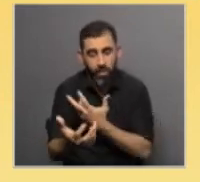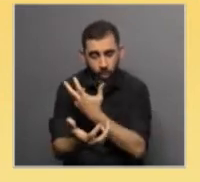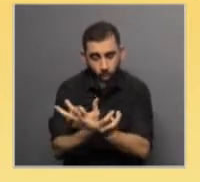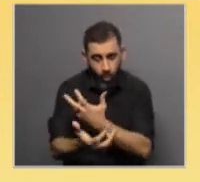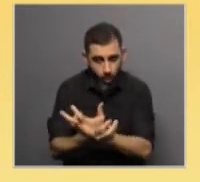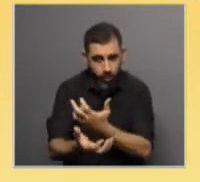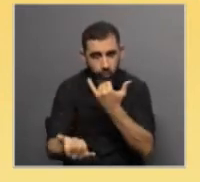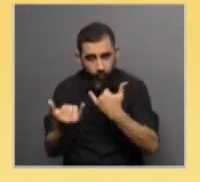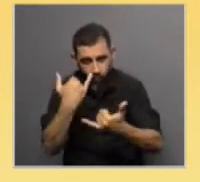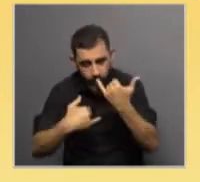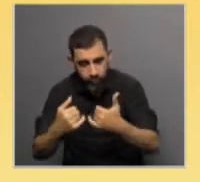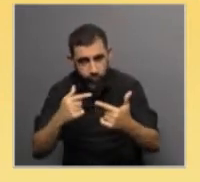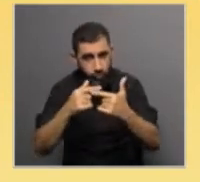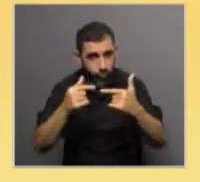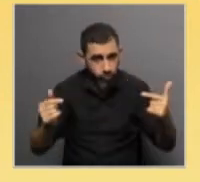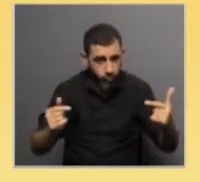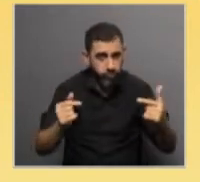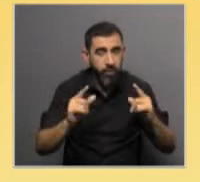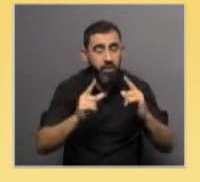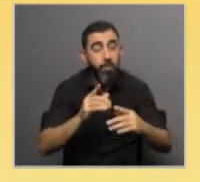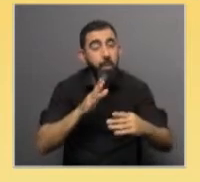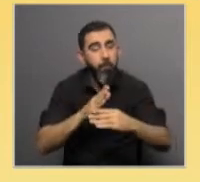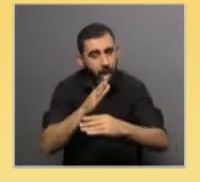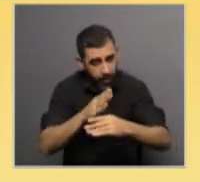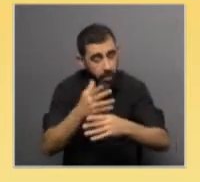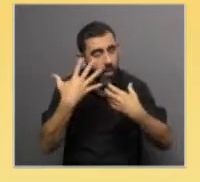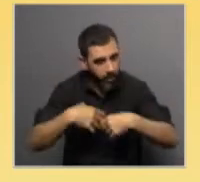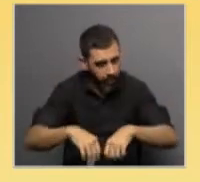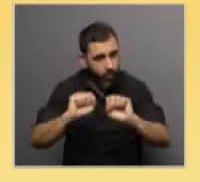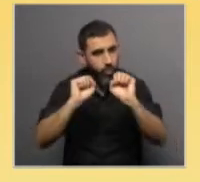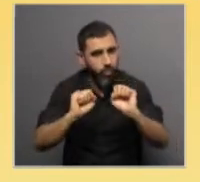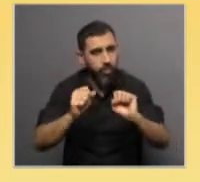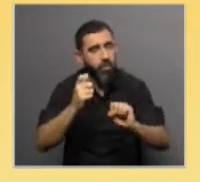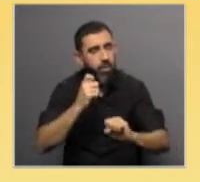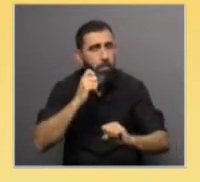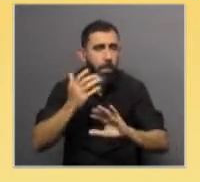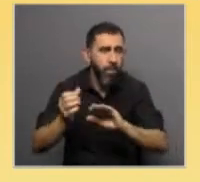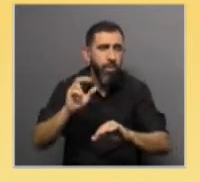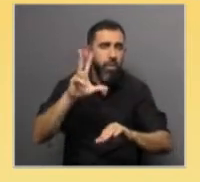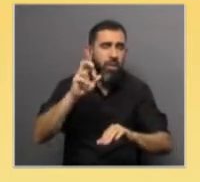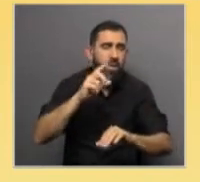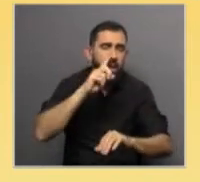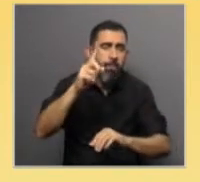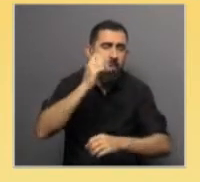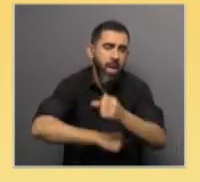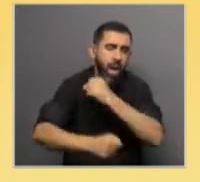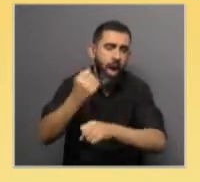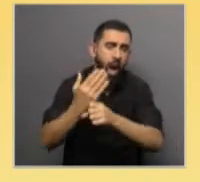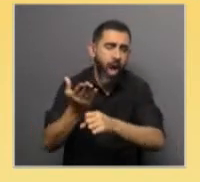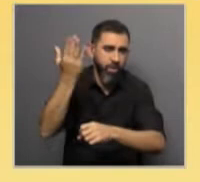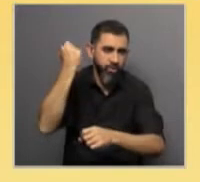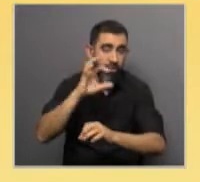de sedimento y de madera que también aparece allí, y arrojan edades de 30.000 años o más. Es decir, que